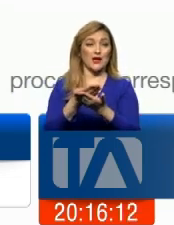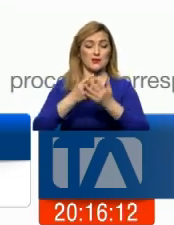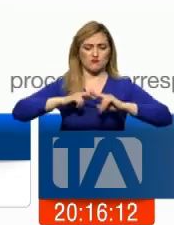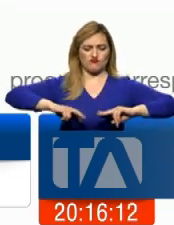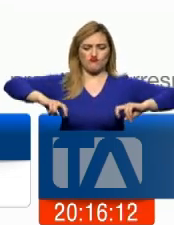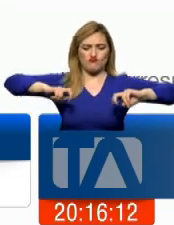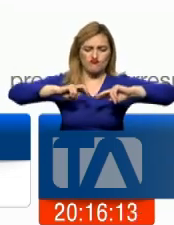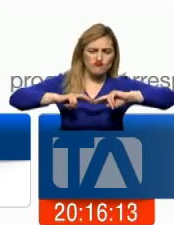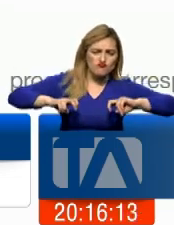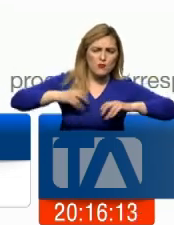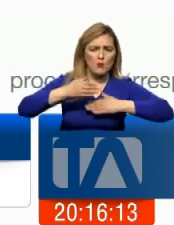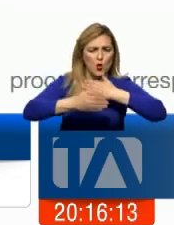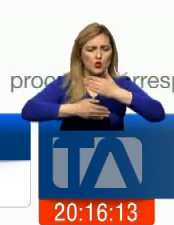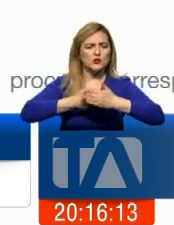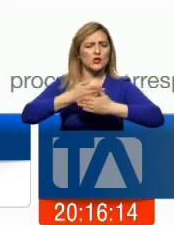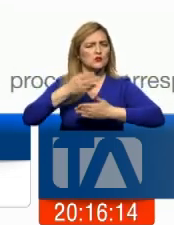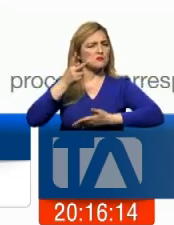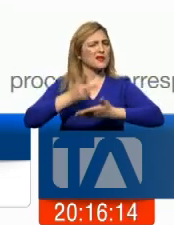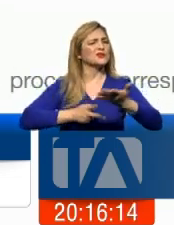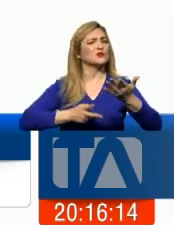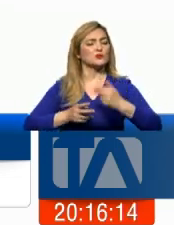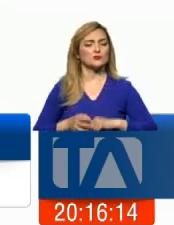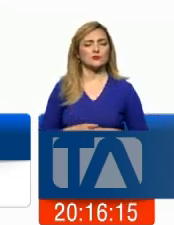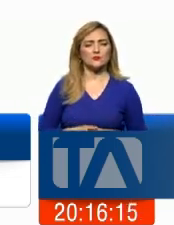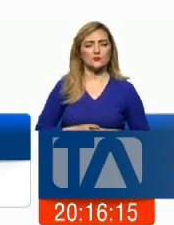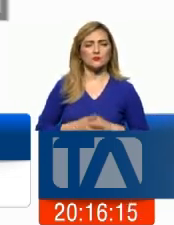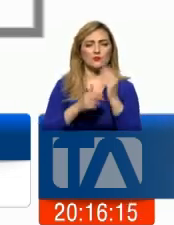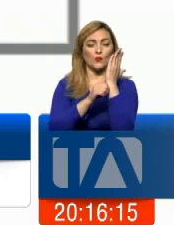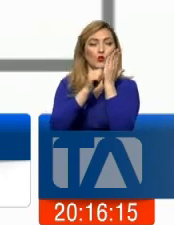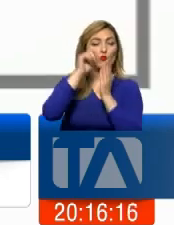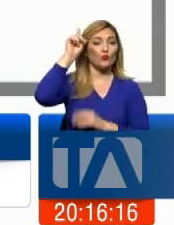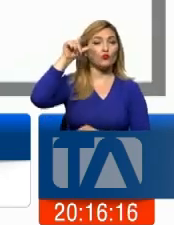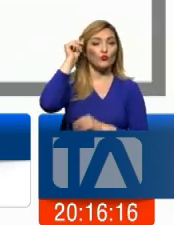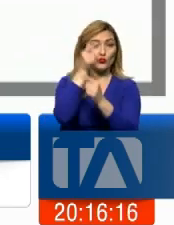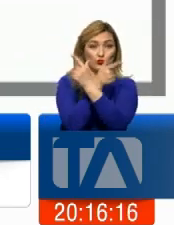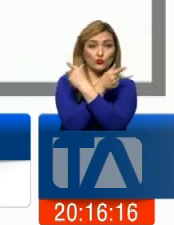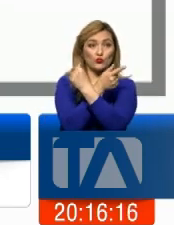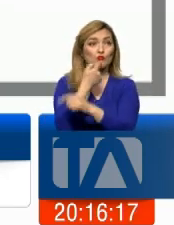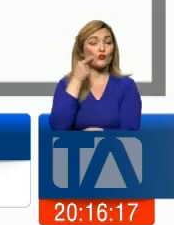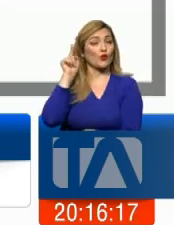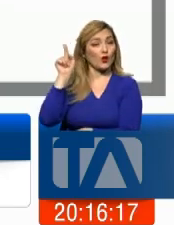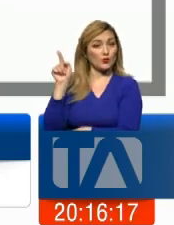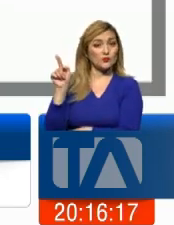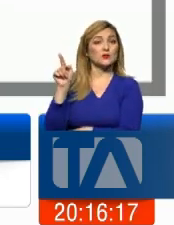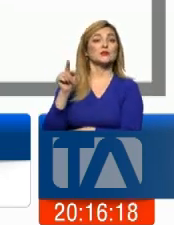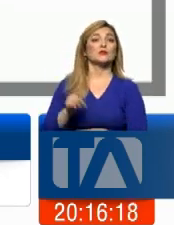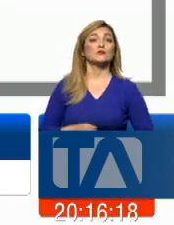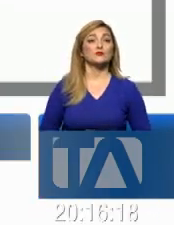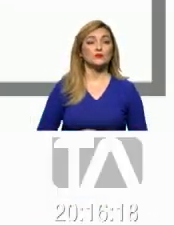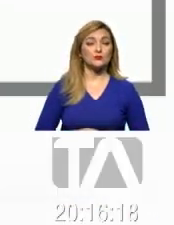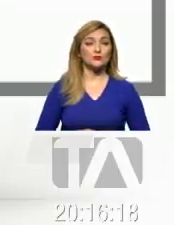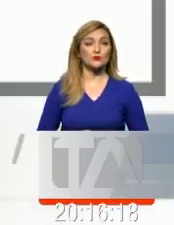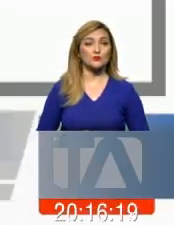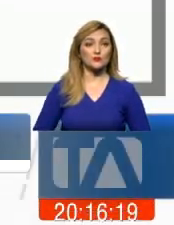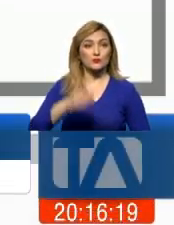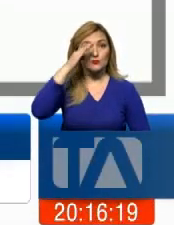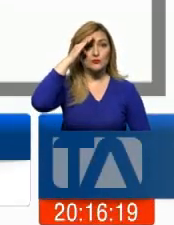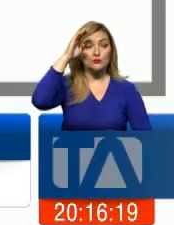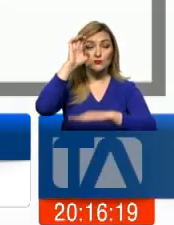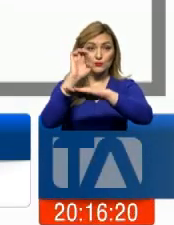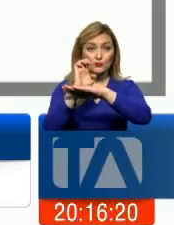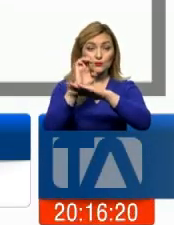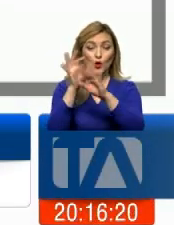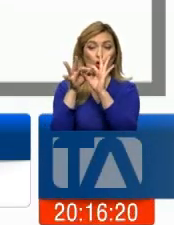Aérea para el proceso correspondiente. De igual forma, la ministra de Gobierno, María Paula Romo, también en su cuenta de Twitter, informó que la policía de